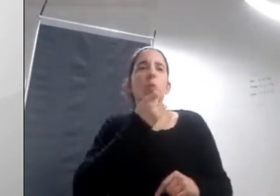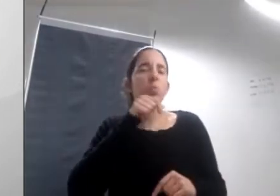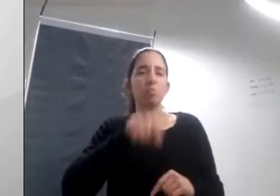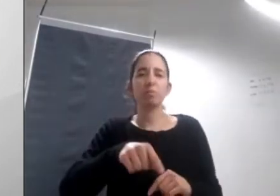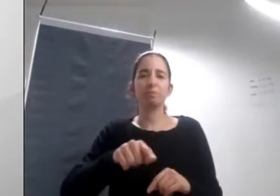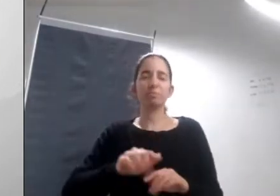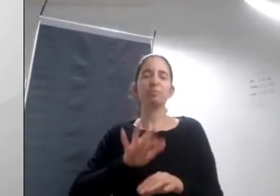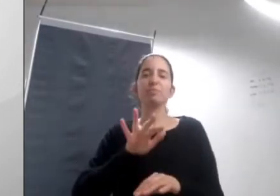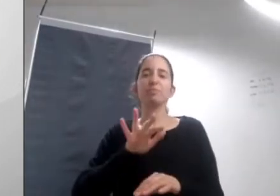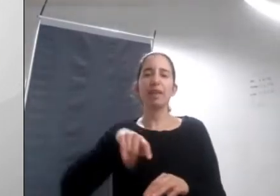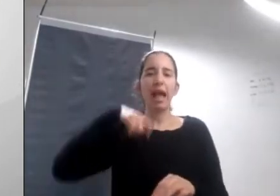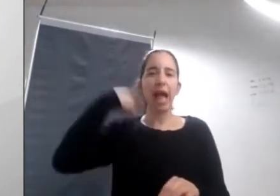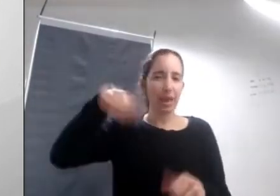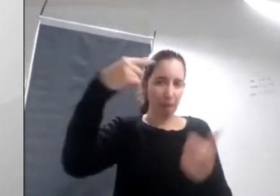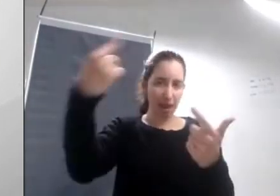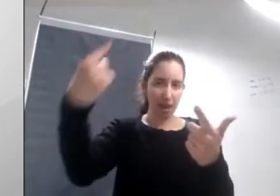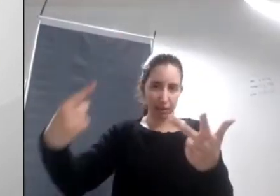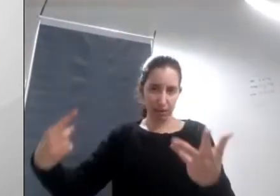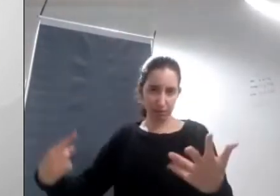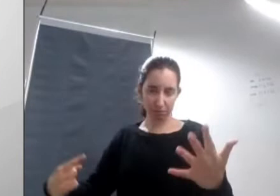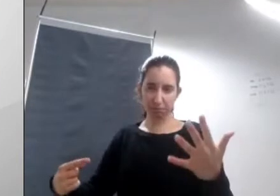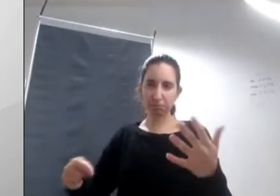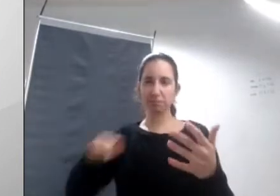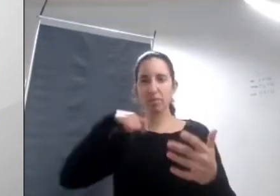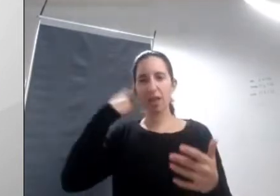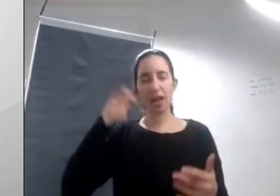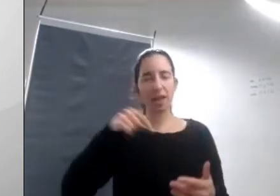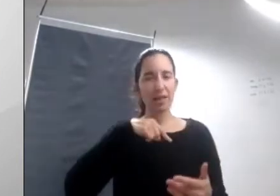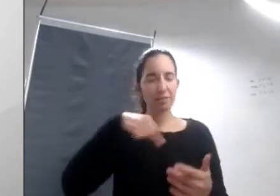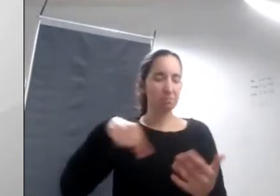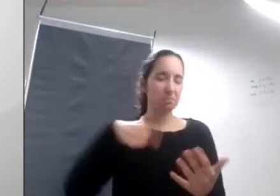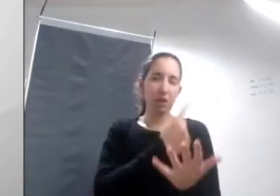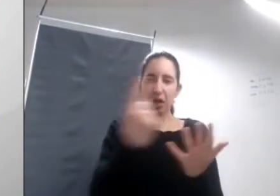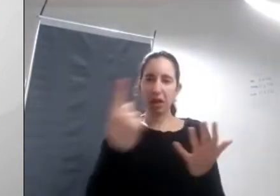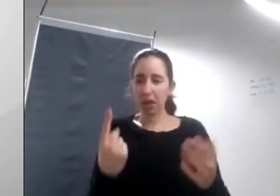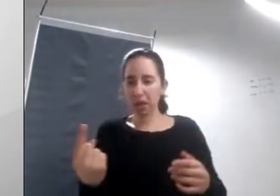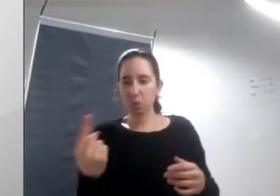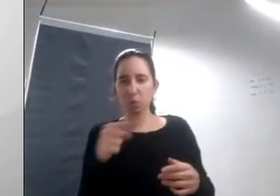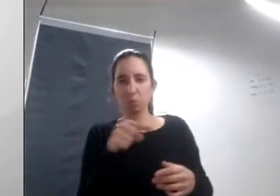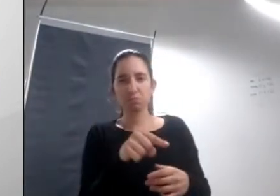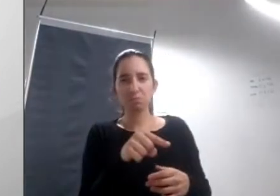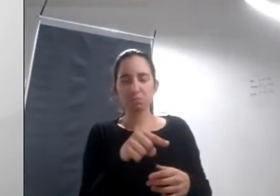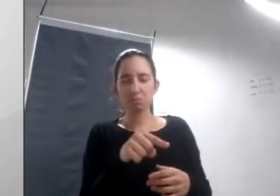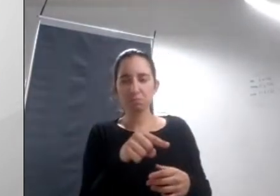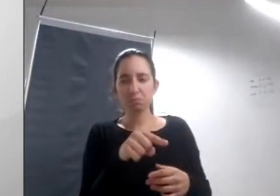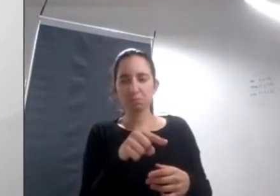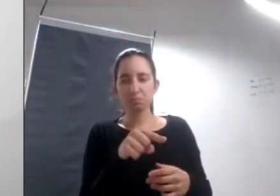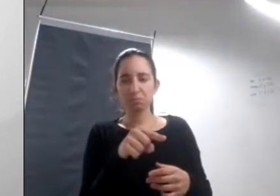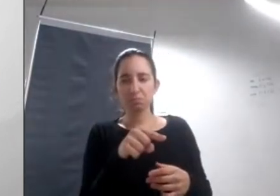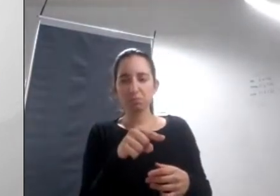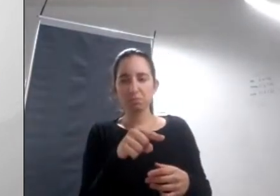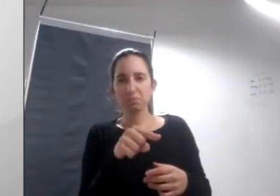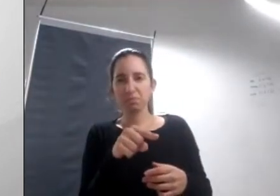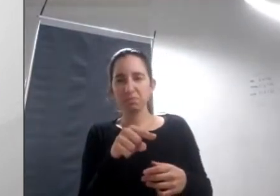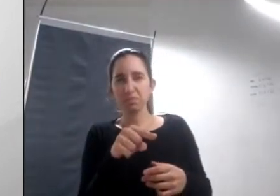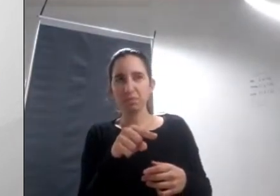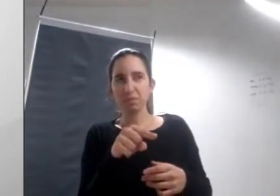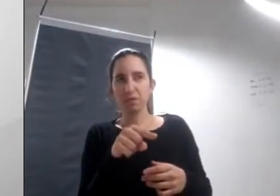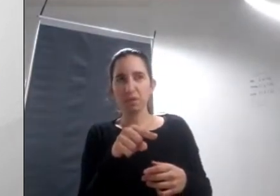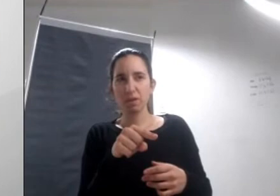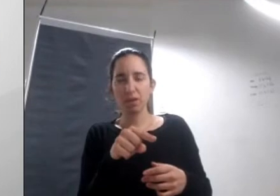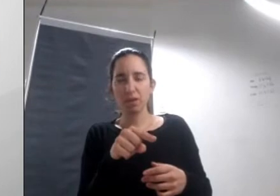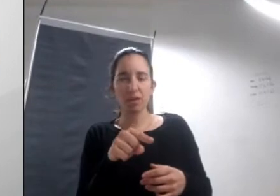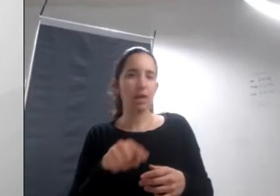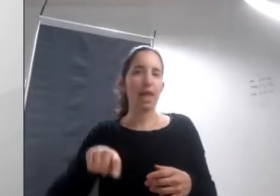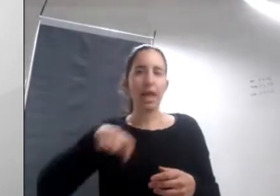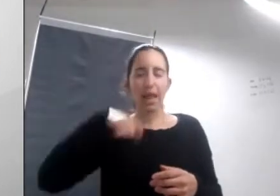un ser que tiene las mismas características que los otros y tiene que